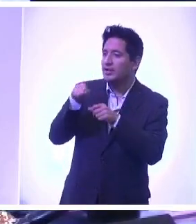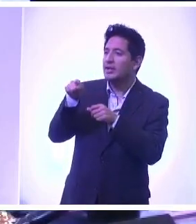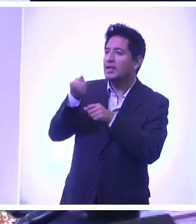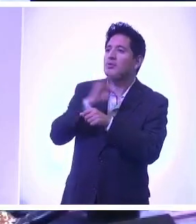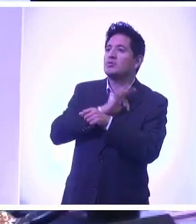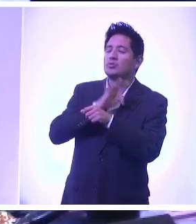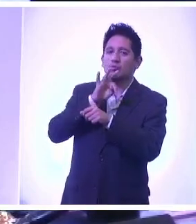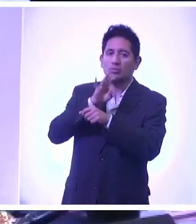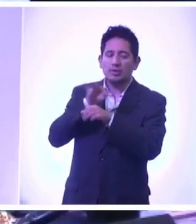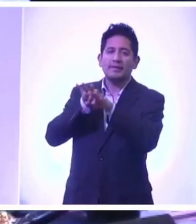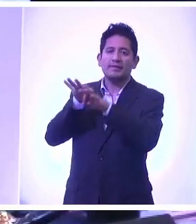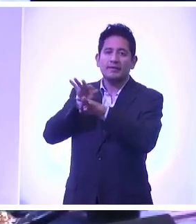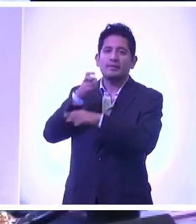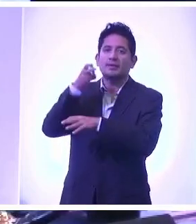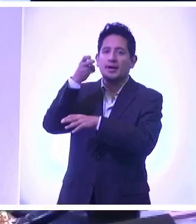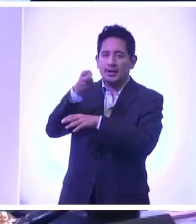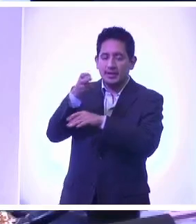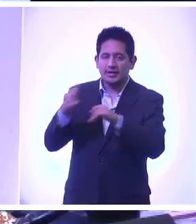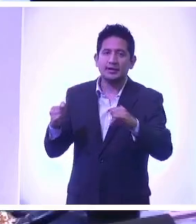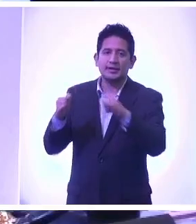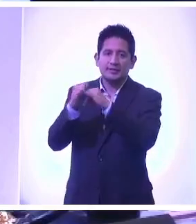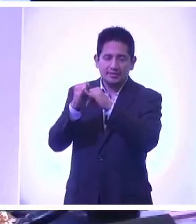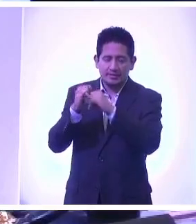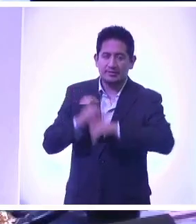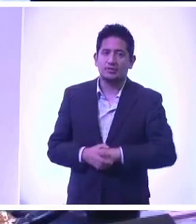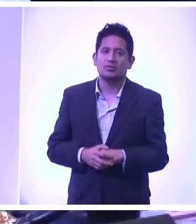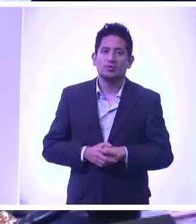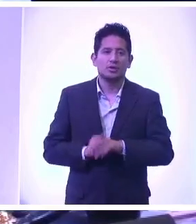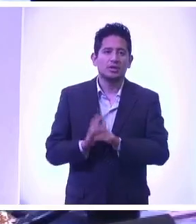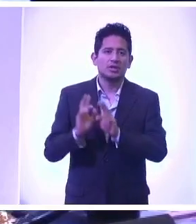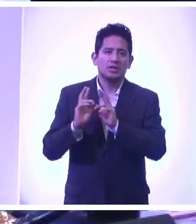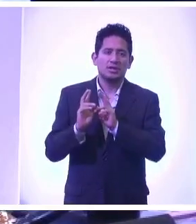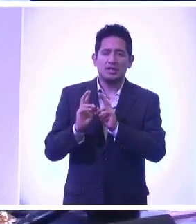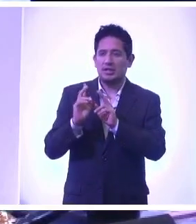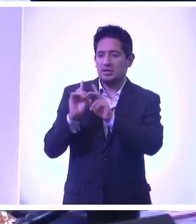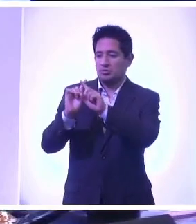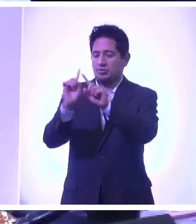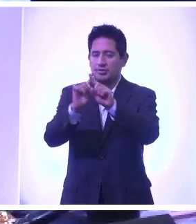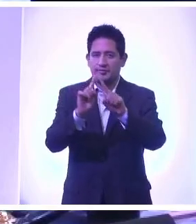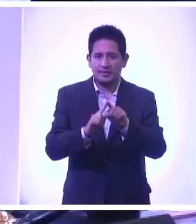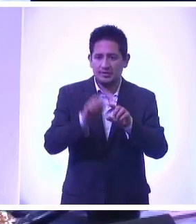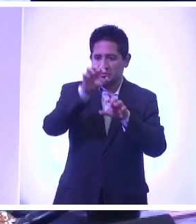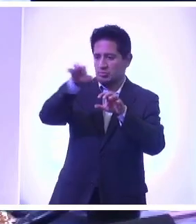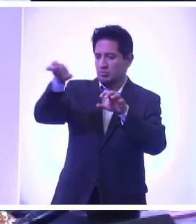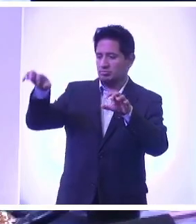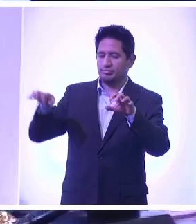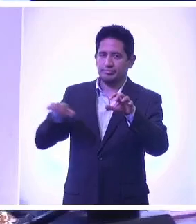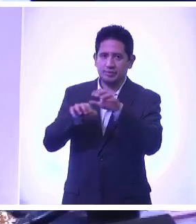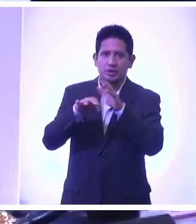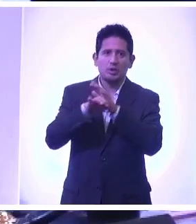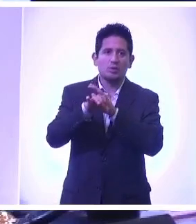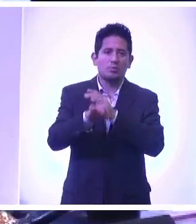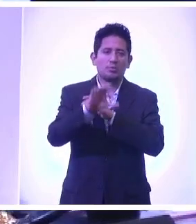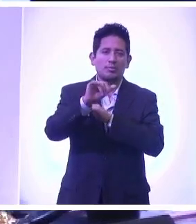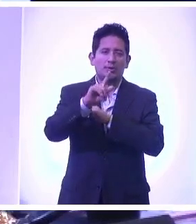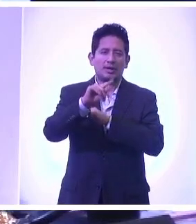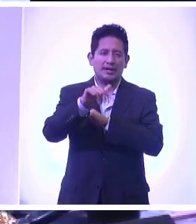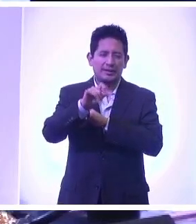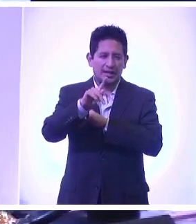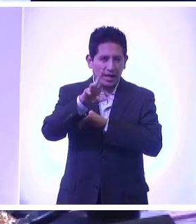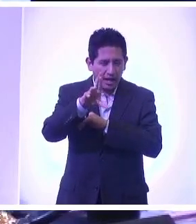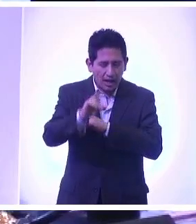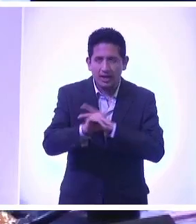servicios públicos etcétera no los que están en los diferentes eh módulos de atención ciudadana como pueden ser catastro eh